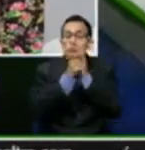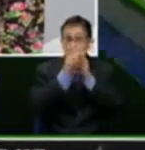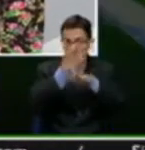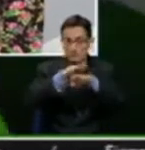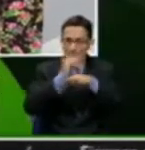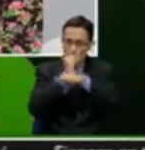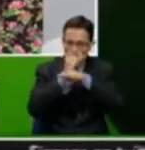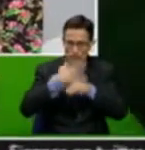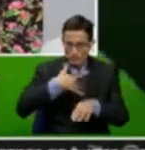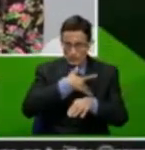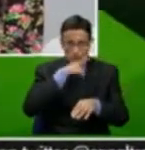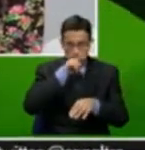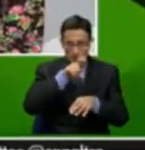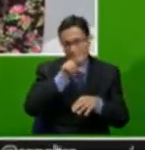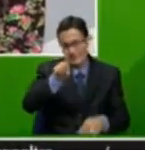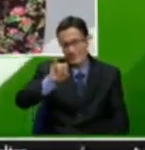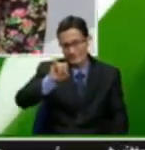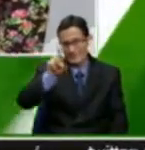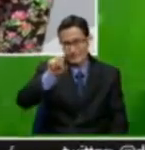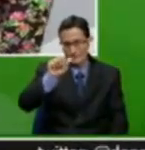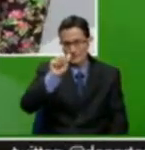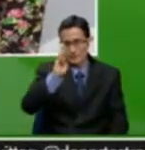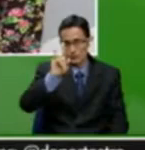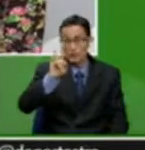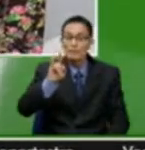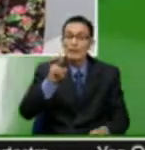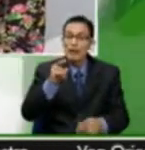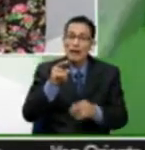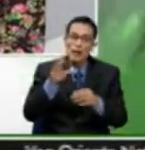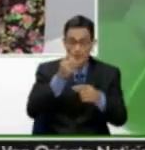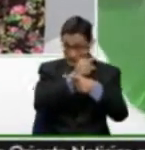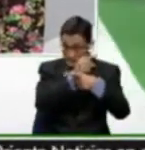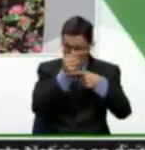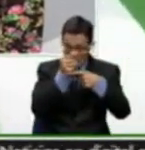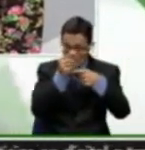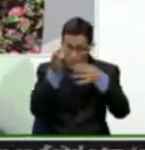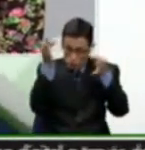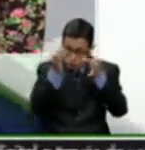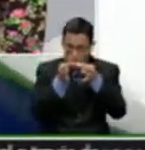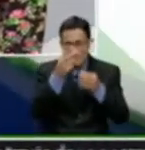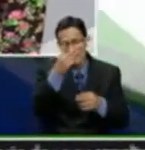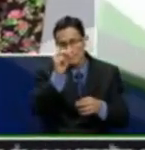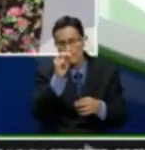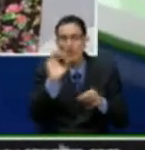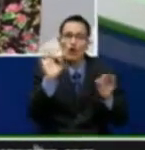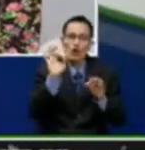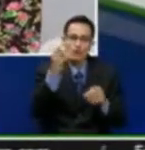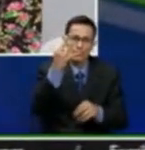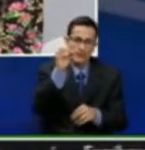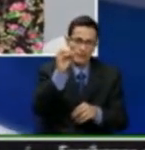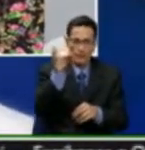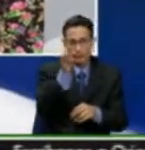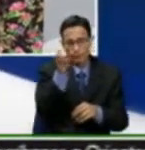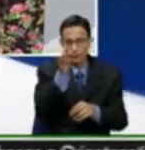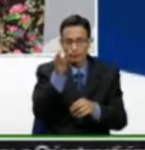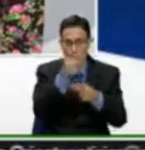de Bucaramanga, en la ESISABU, semanalmente reportamos casi entre 20 a 30 casos de violencia intrafamiliar. Entre ellos también